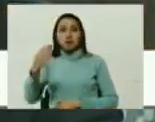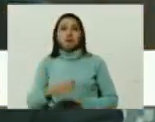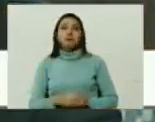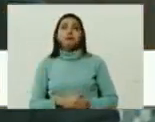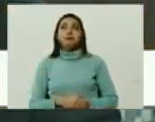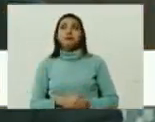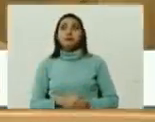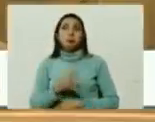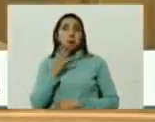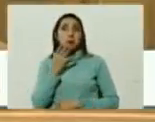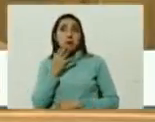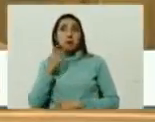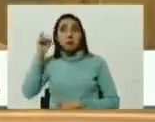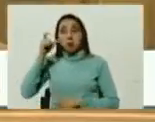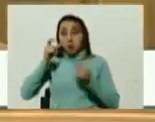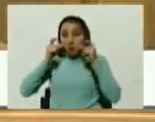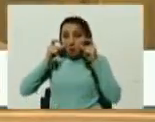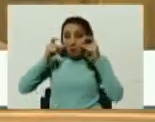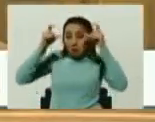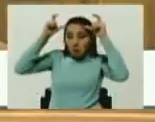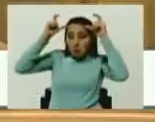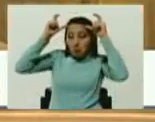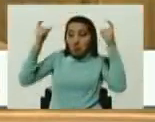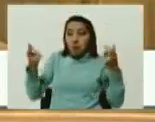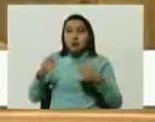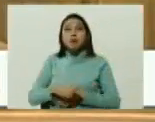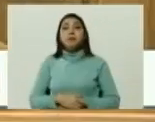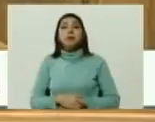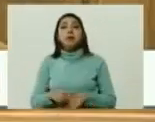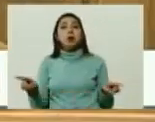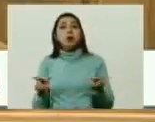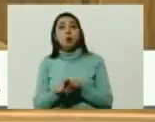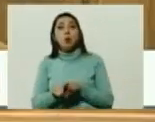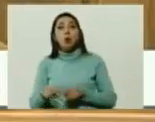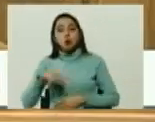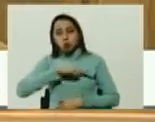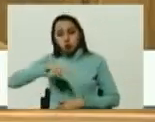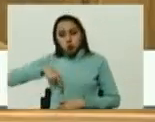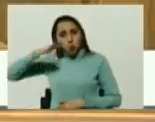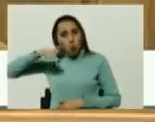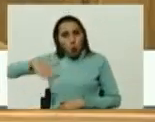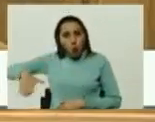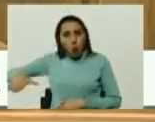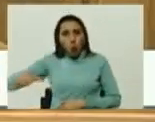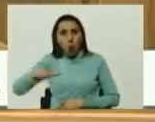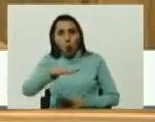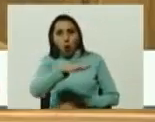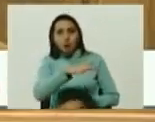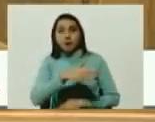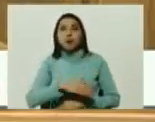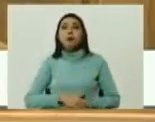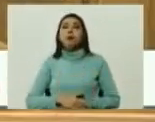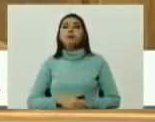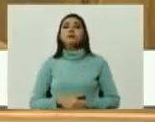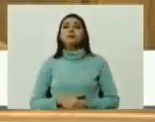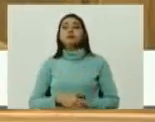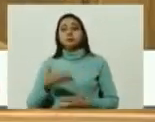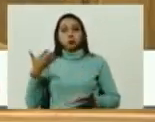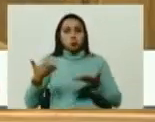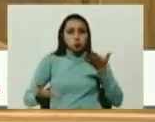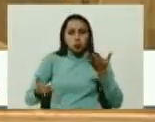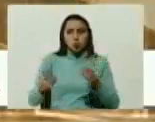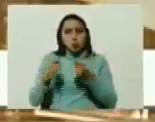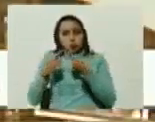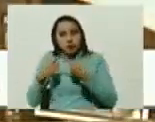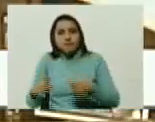maestro simón rodríguez pero ante nosotros como pueblo estando en unas latitudes distintas a su patria